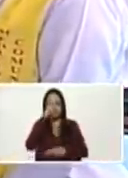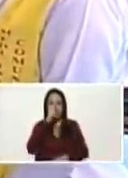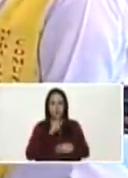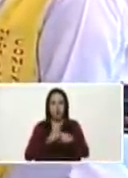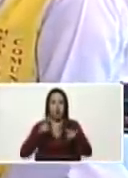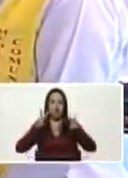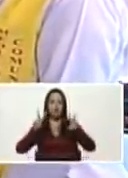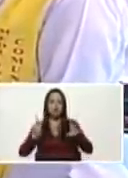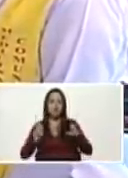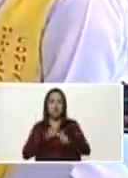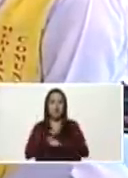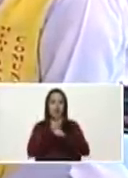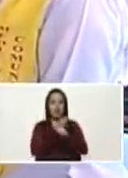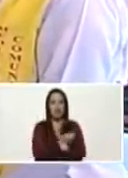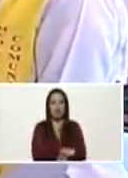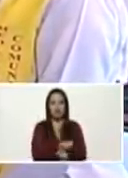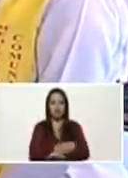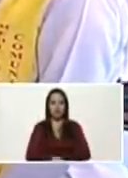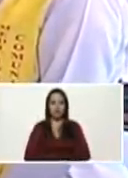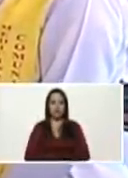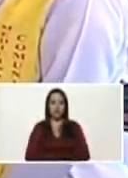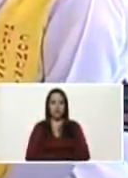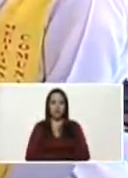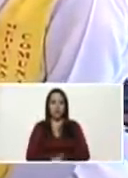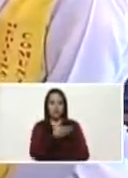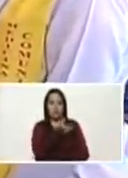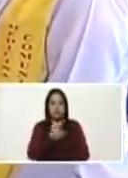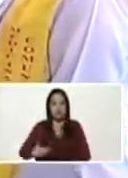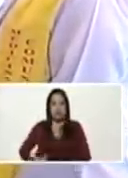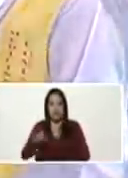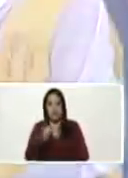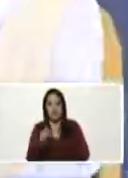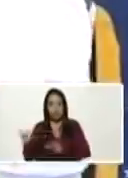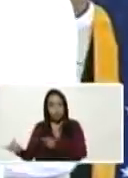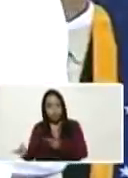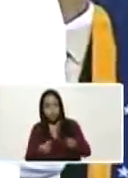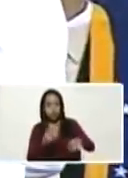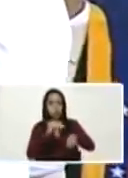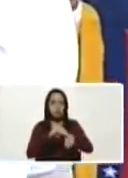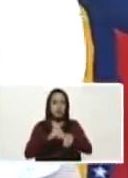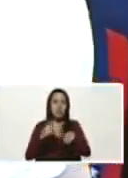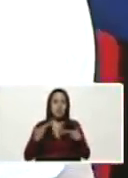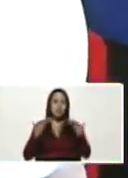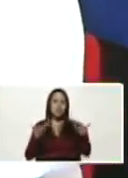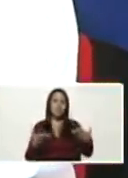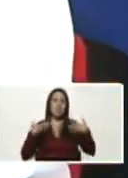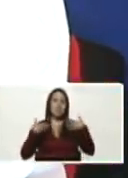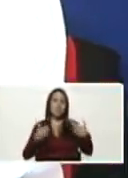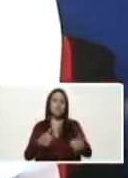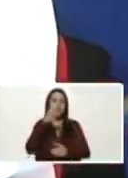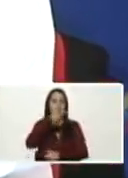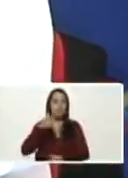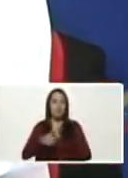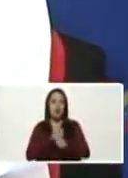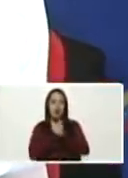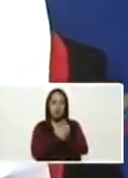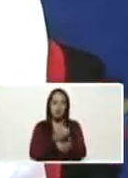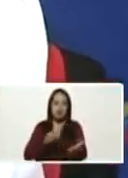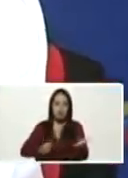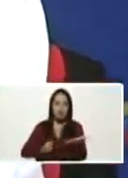nuevos graduandos. El jefe de Estado les ha instado a dar salud al pueblo con amor y